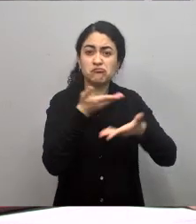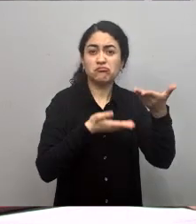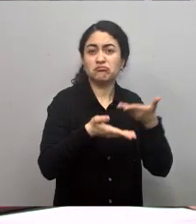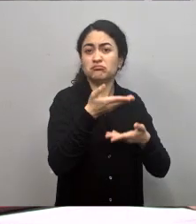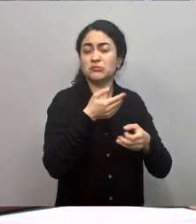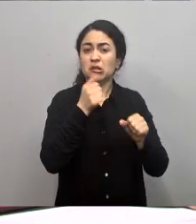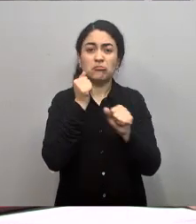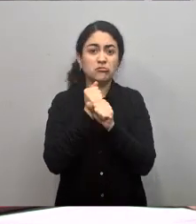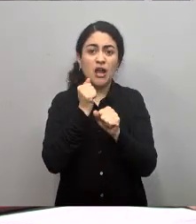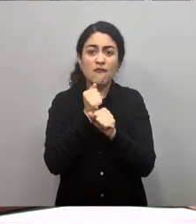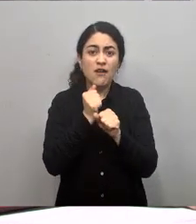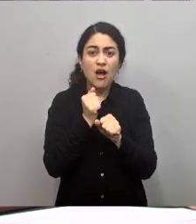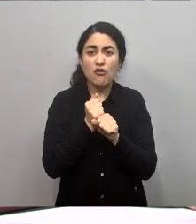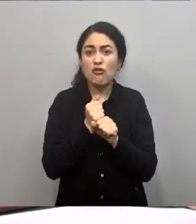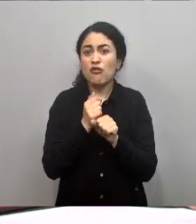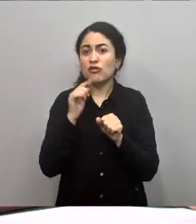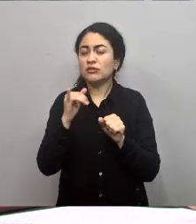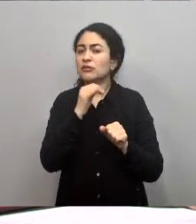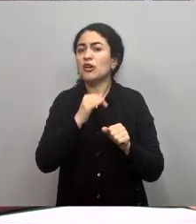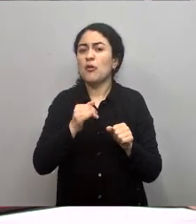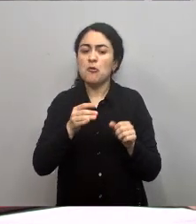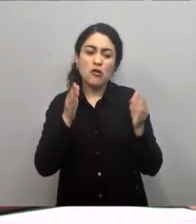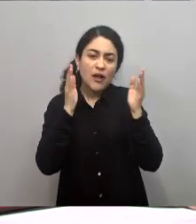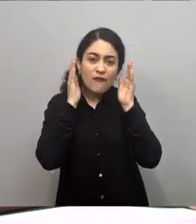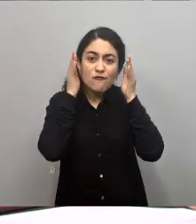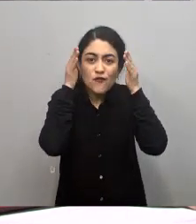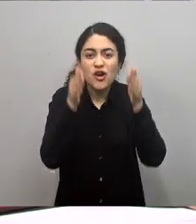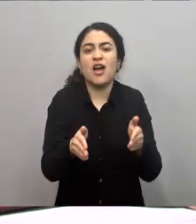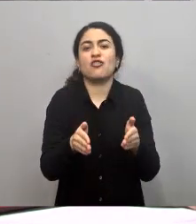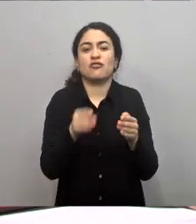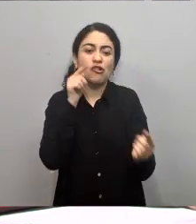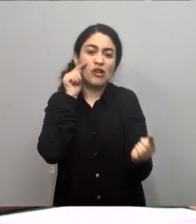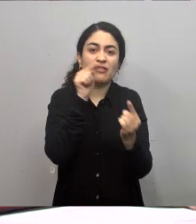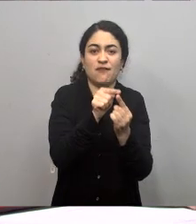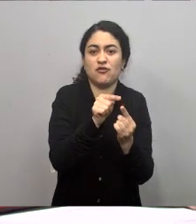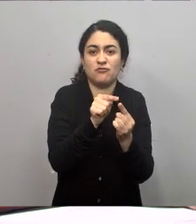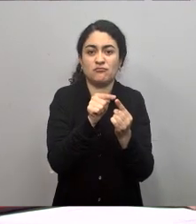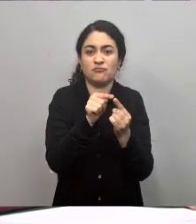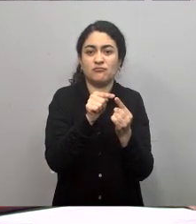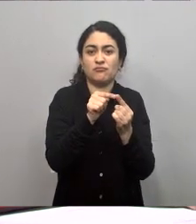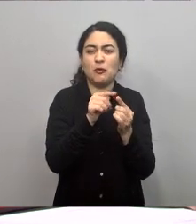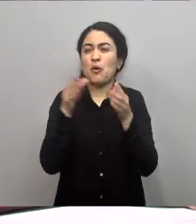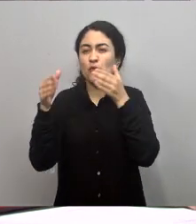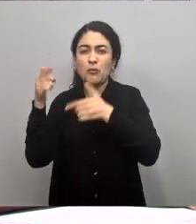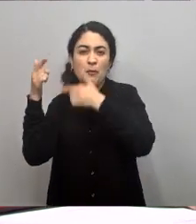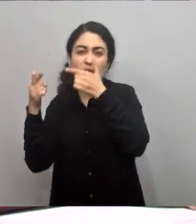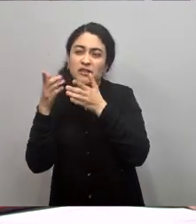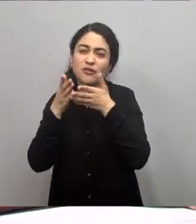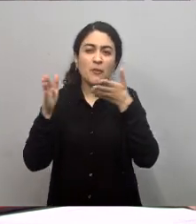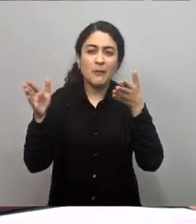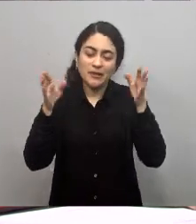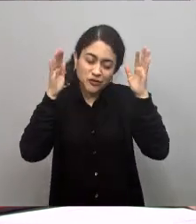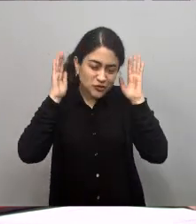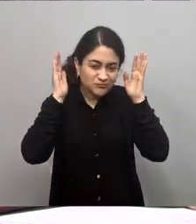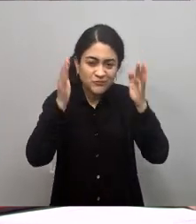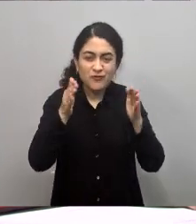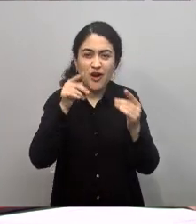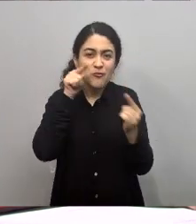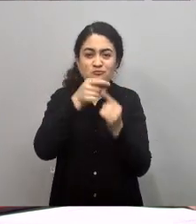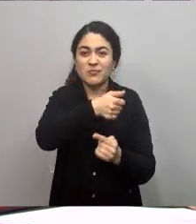un trabajo bastante suprapartidista. ¿Ya? Y en eso los consejeros del PPD, yo también tengo que